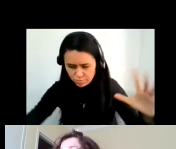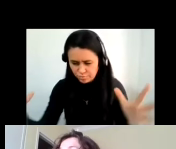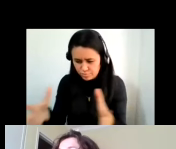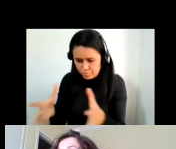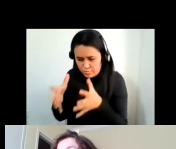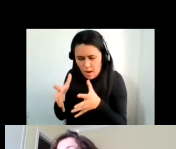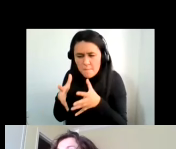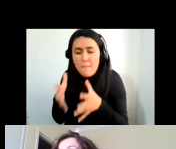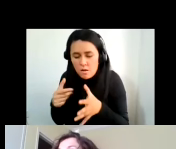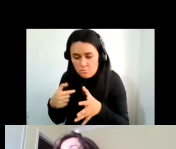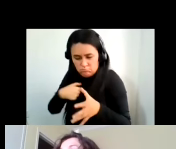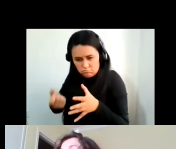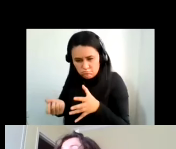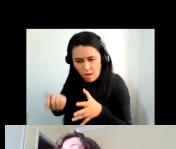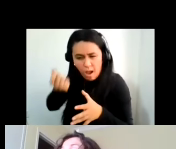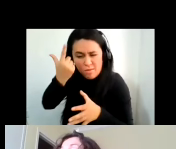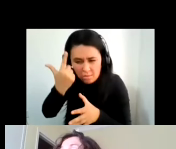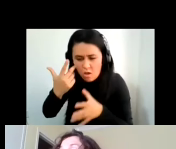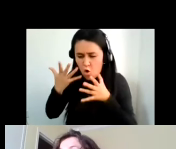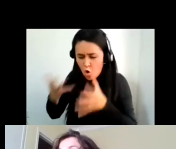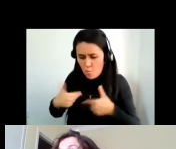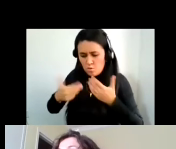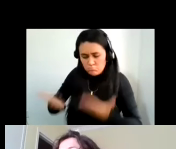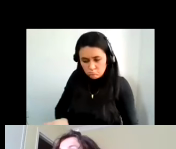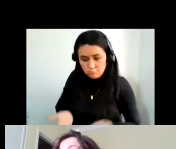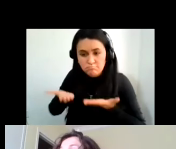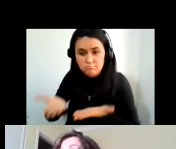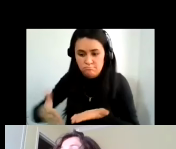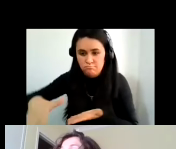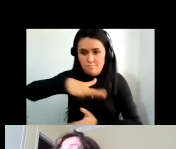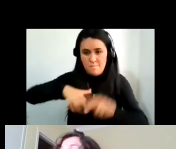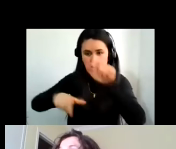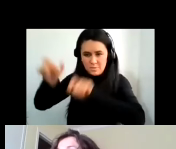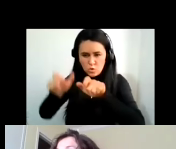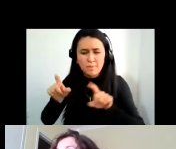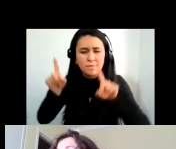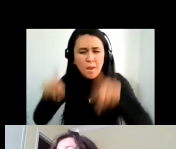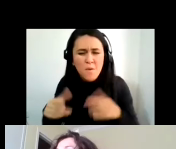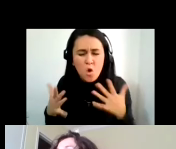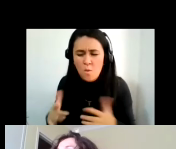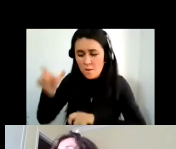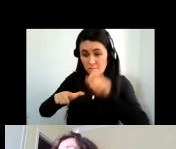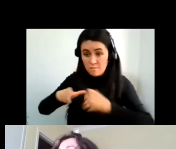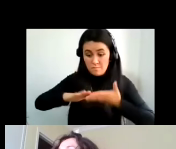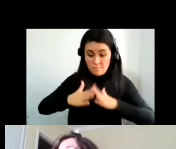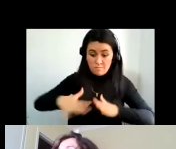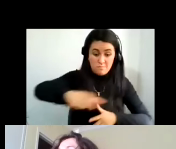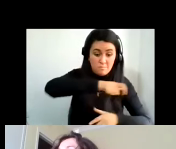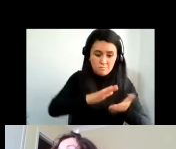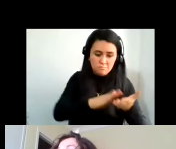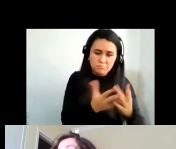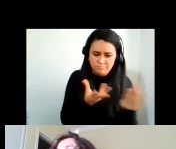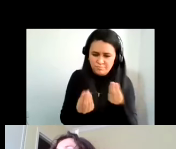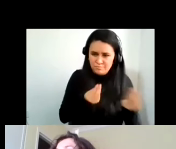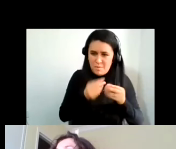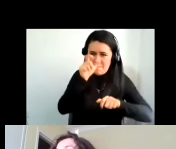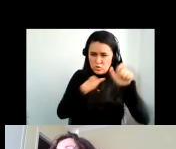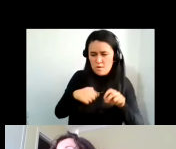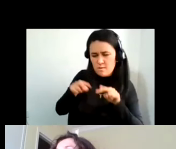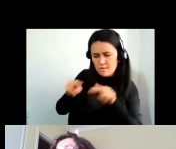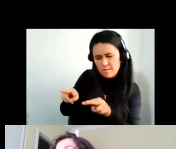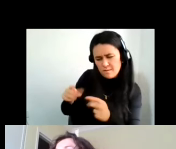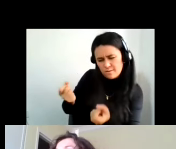de las dimensiones por la parte de la oferta y asimismo las percepciones de la población en distintos sitios, además